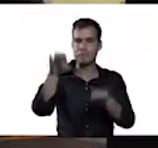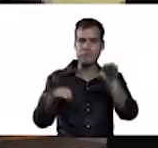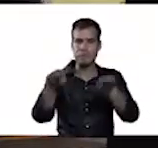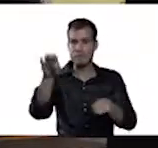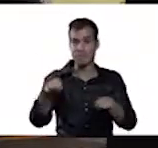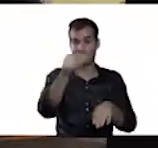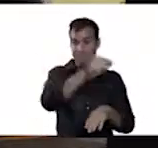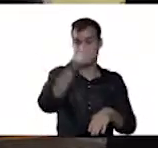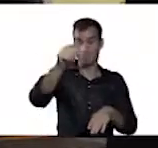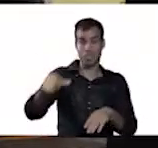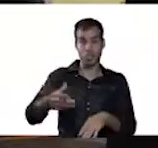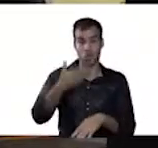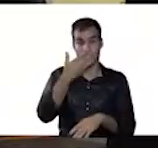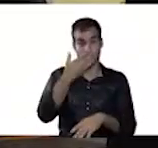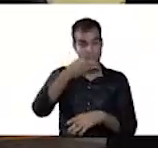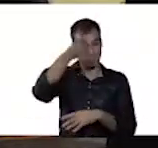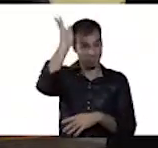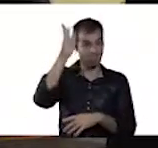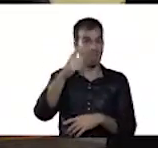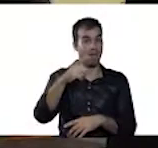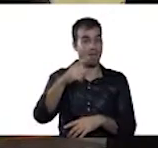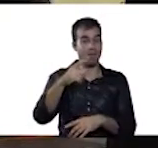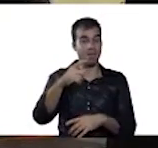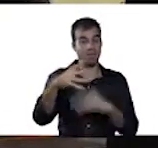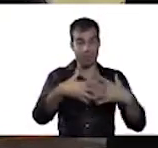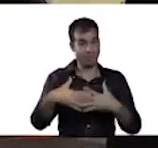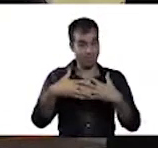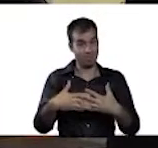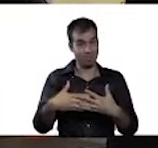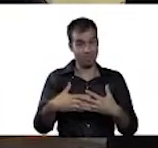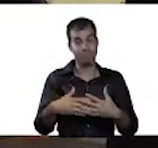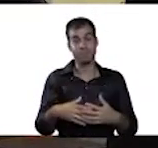pueblos aborígenes americanos a la llegada de los europeos.